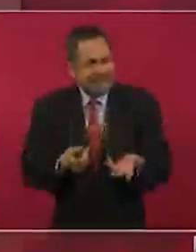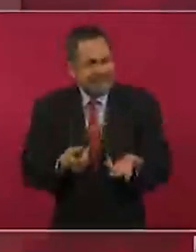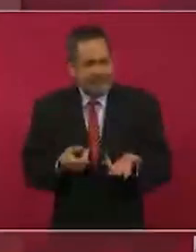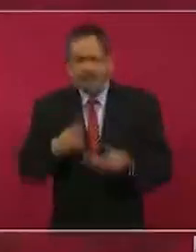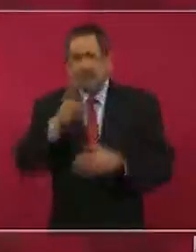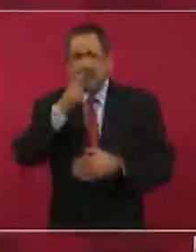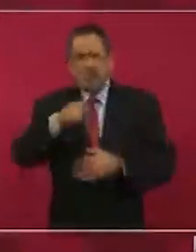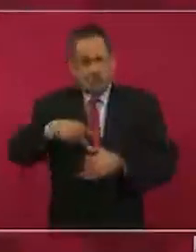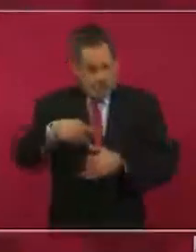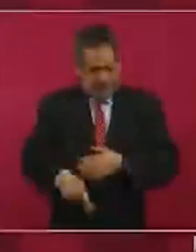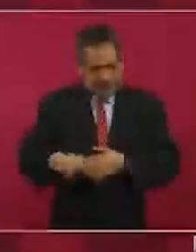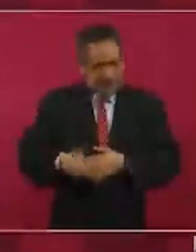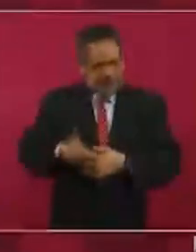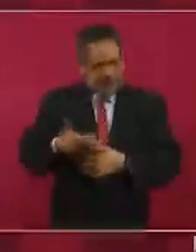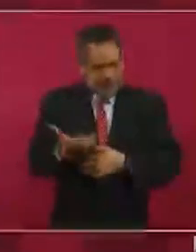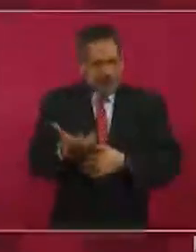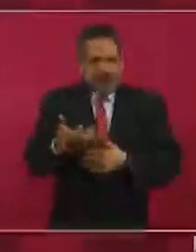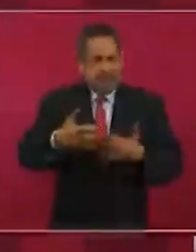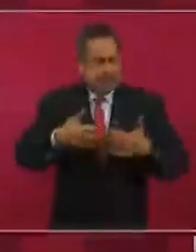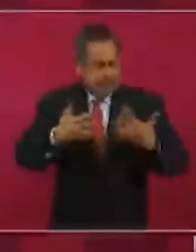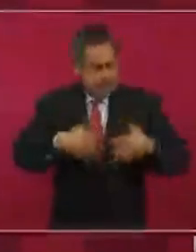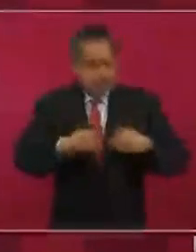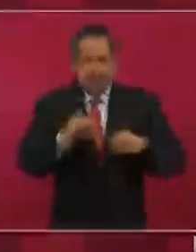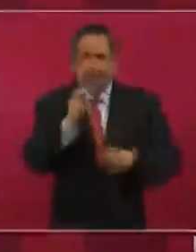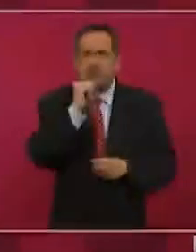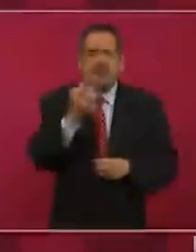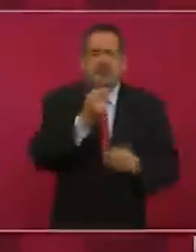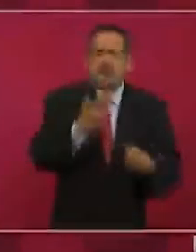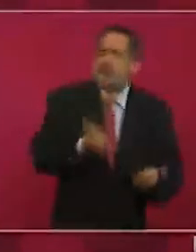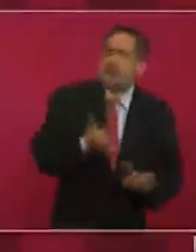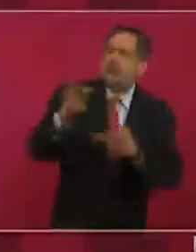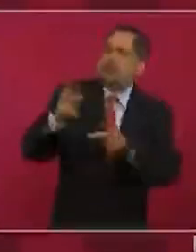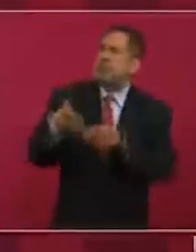producir aquí las gasolinas, no vender el petróleo crudo,